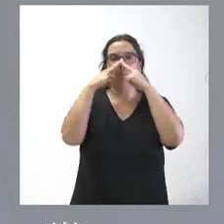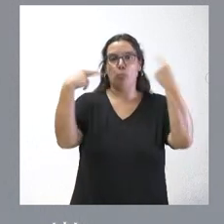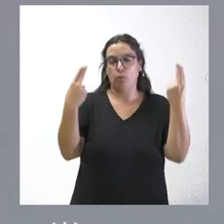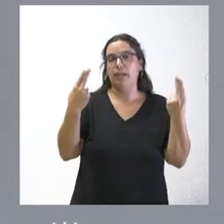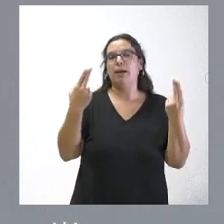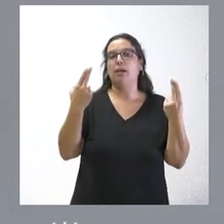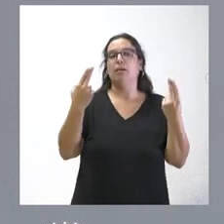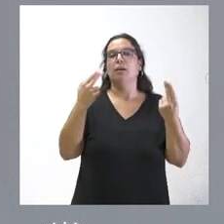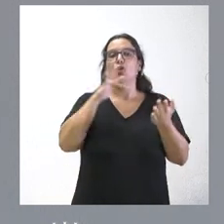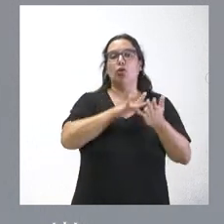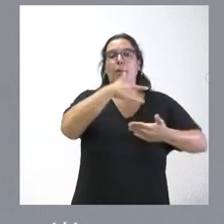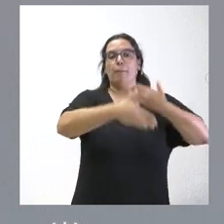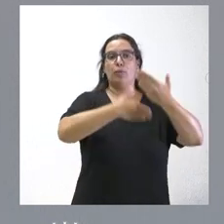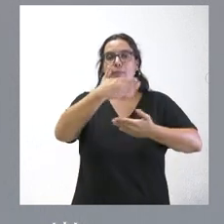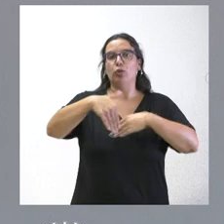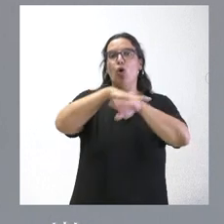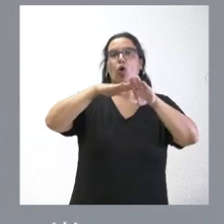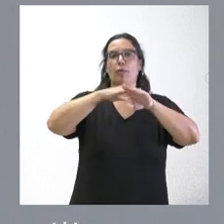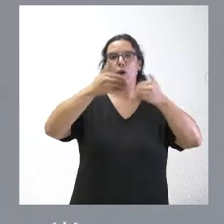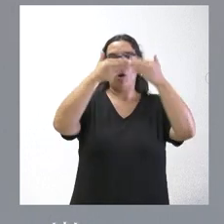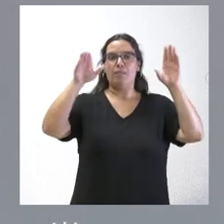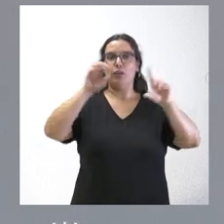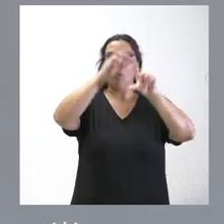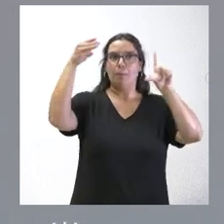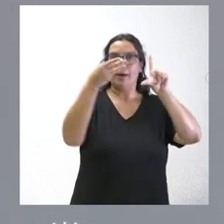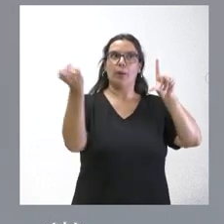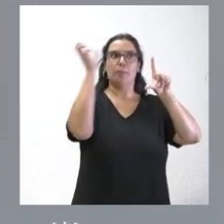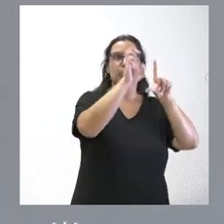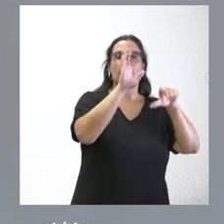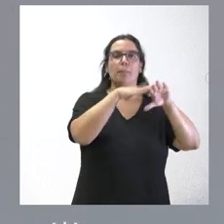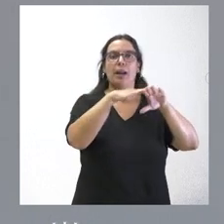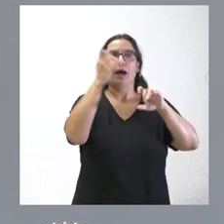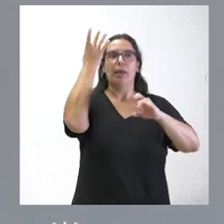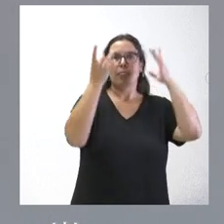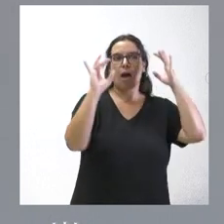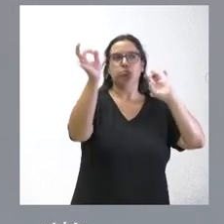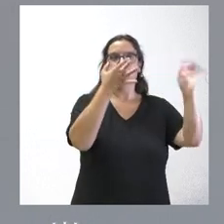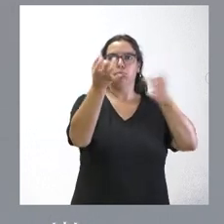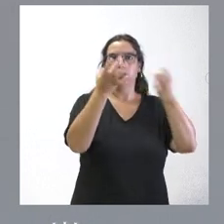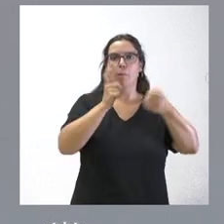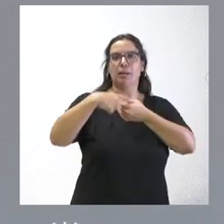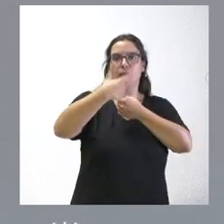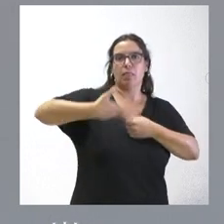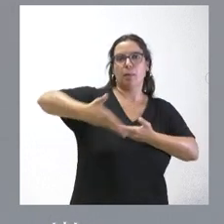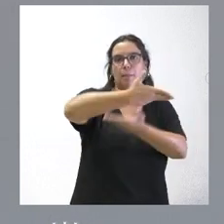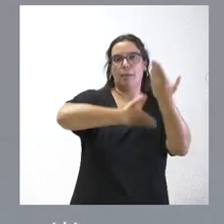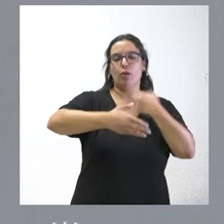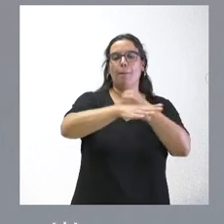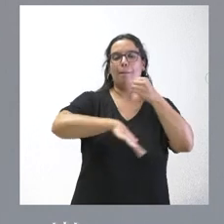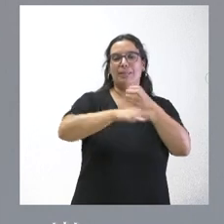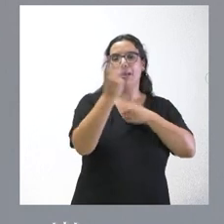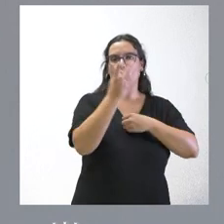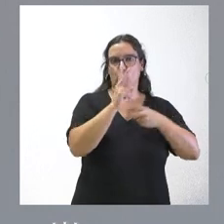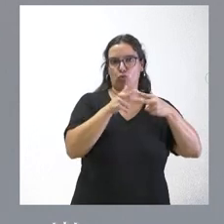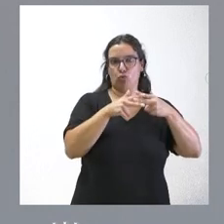sometido al procedimiento de gobierno abierto la comunicación para la participación ciudadana en torno a Cuáles pueden ser las bases de las iniciativas